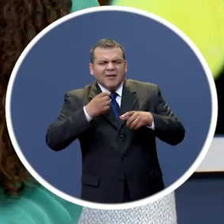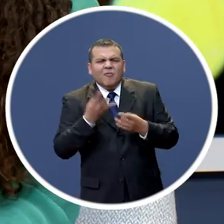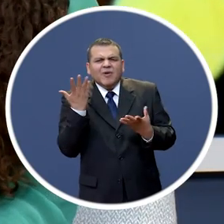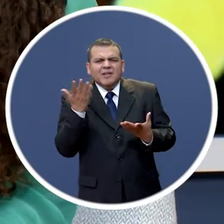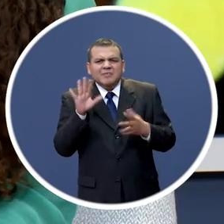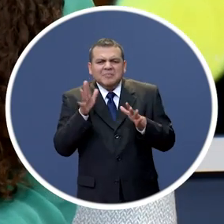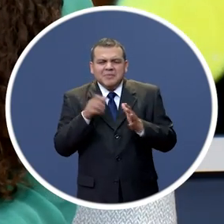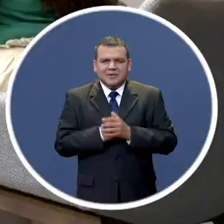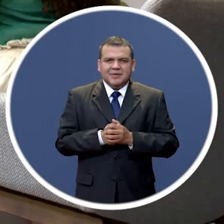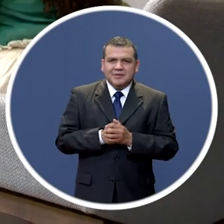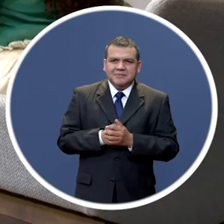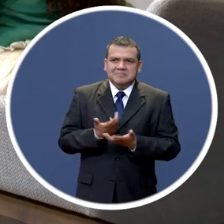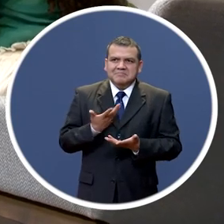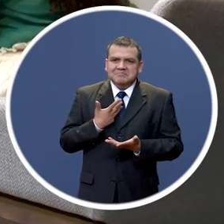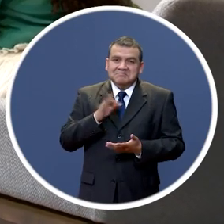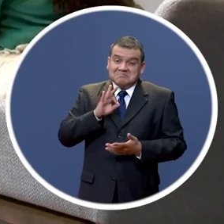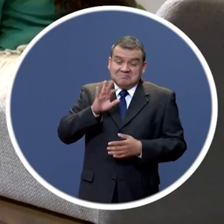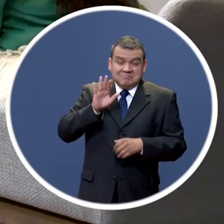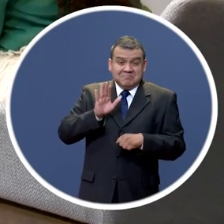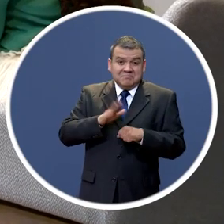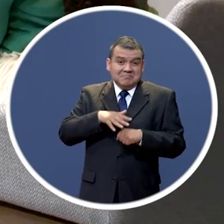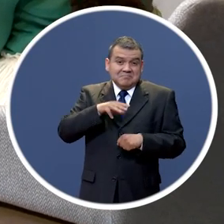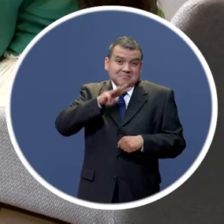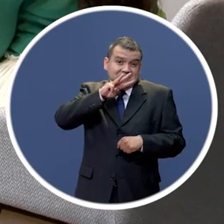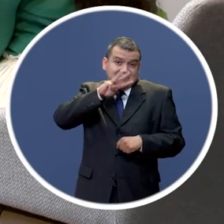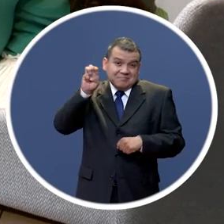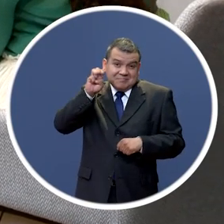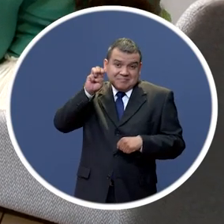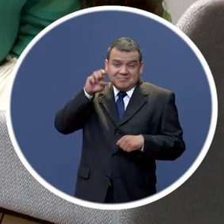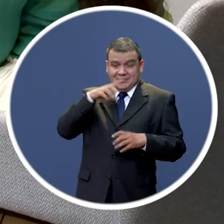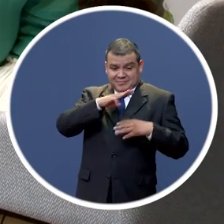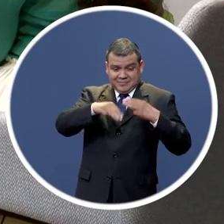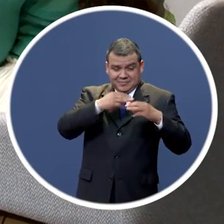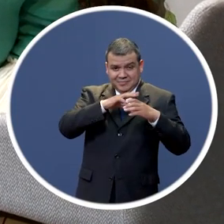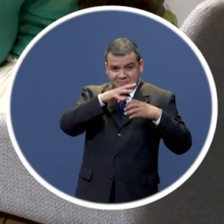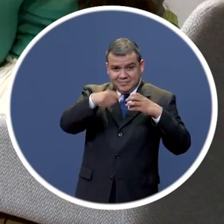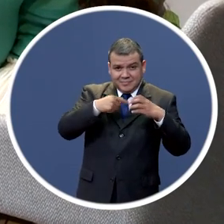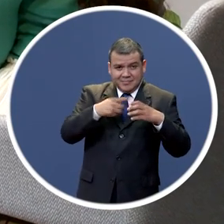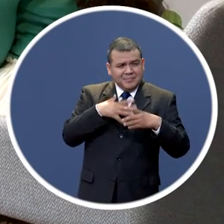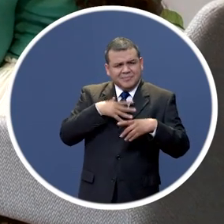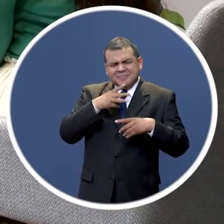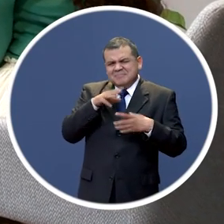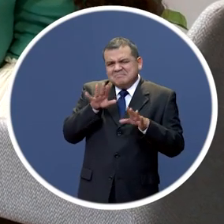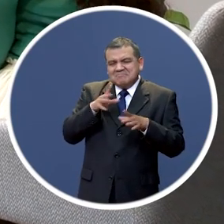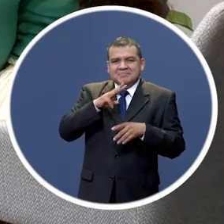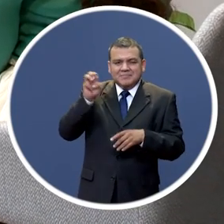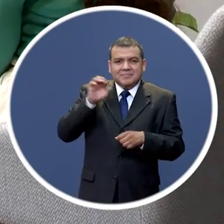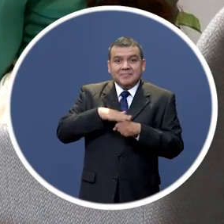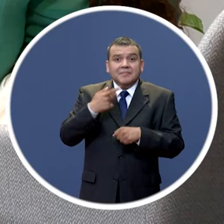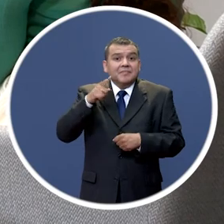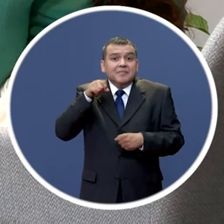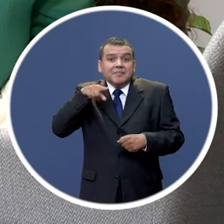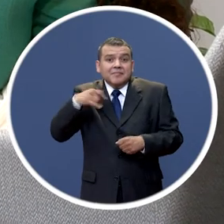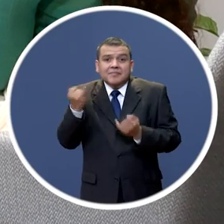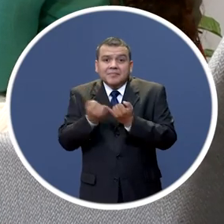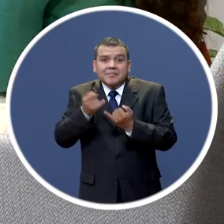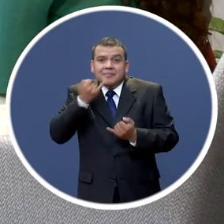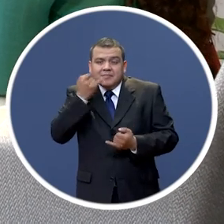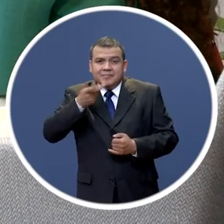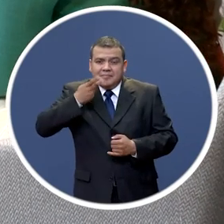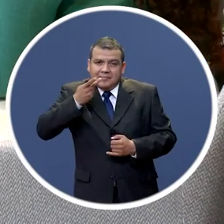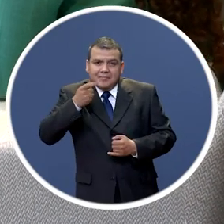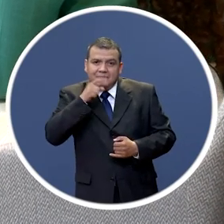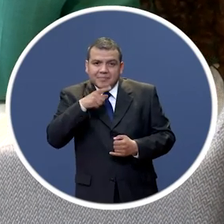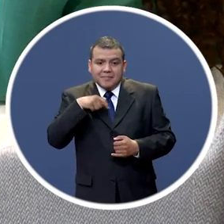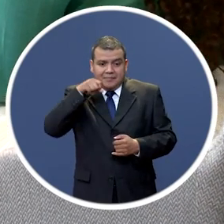lenguas? Más de 300, tal vez algo así alrededor del mundo. Ok. Pero sucede el mismo fenómeno que con las lenguas habladas. Ok. En